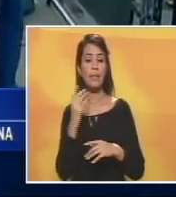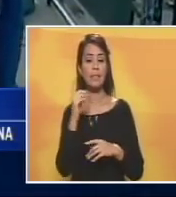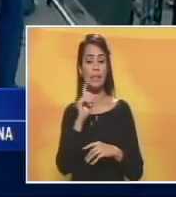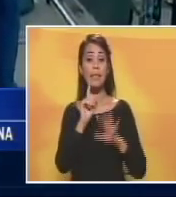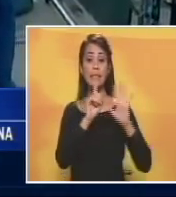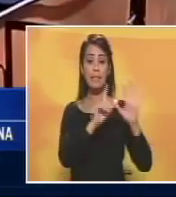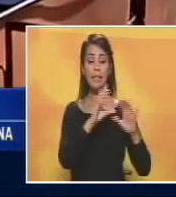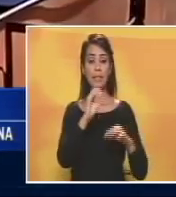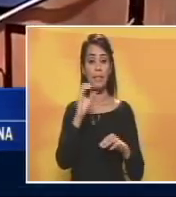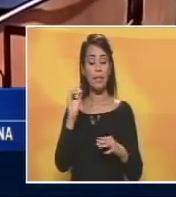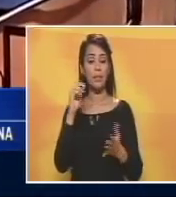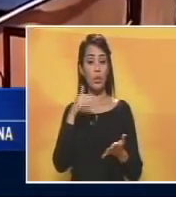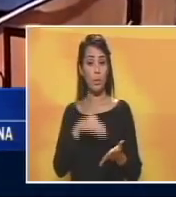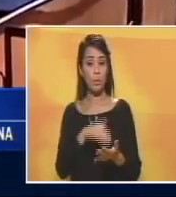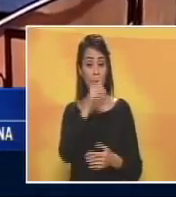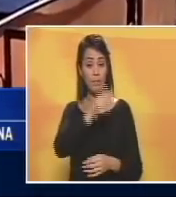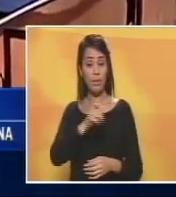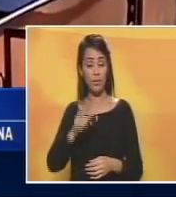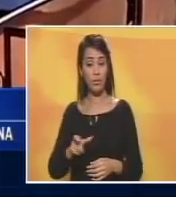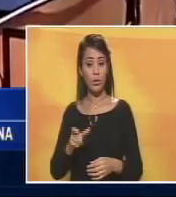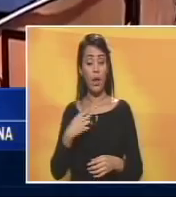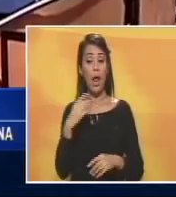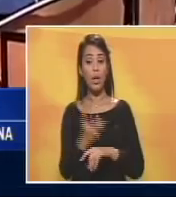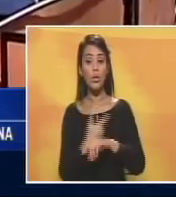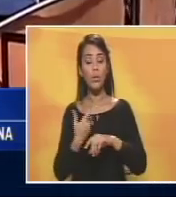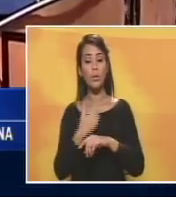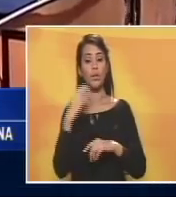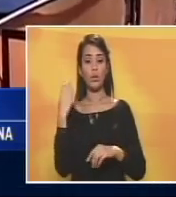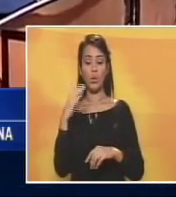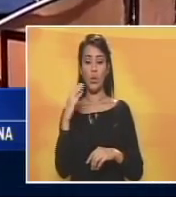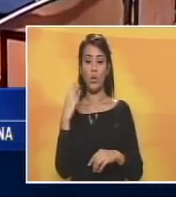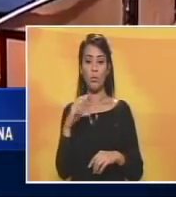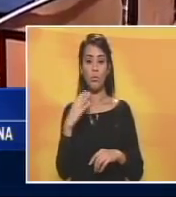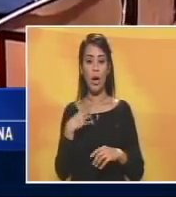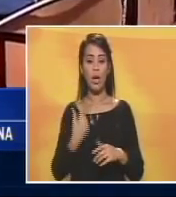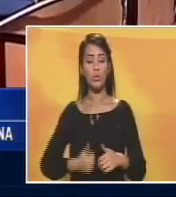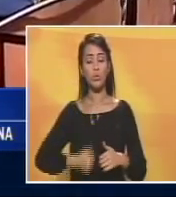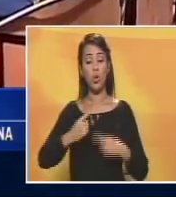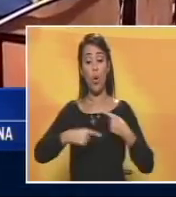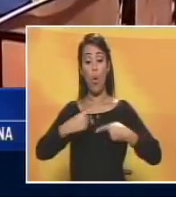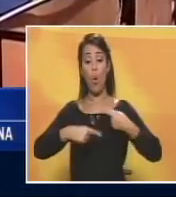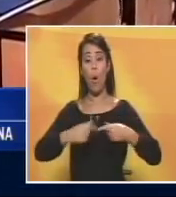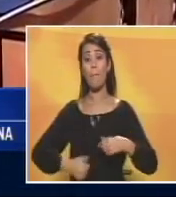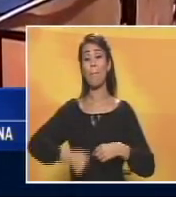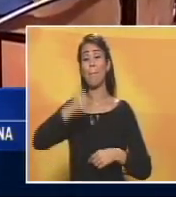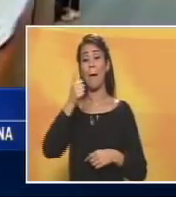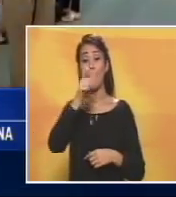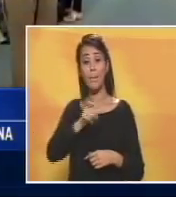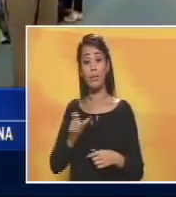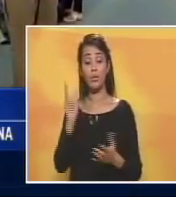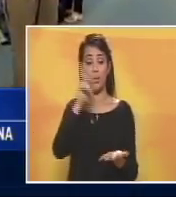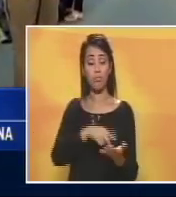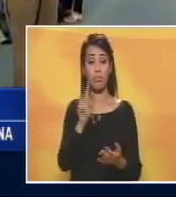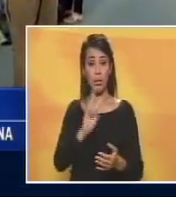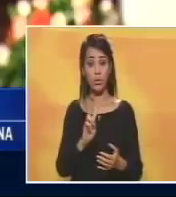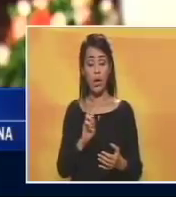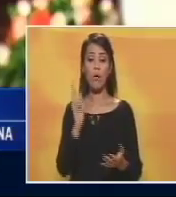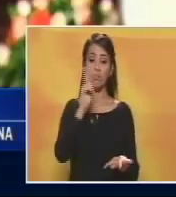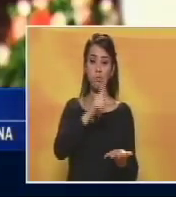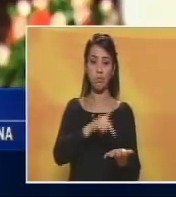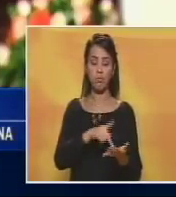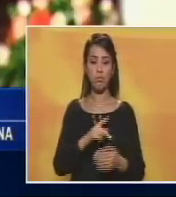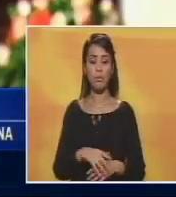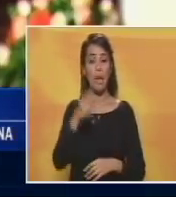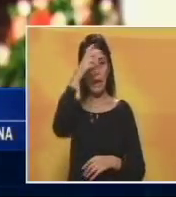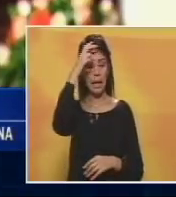600.000 conciudadanos. El gobierno de Santos ha admitido que la cifra aumenta todos los días. A propósito de la situación, la canciller